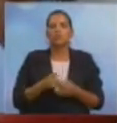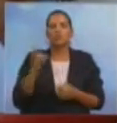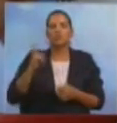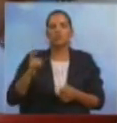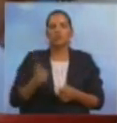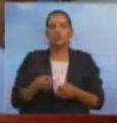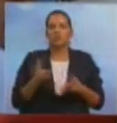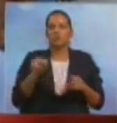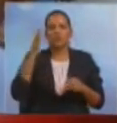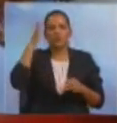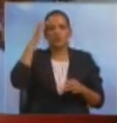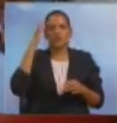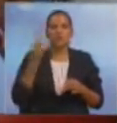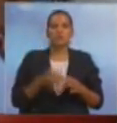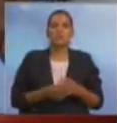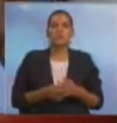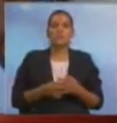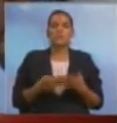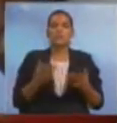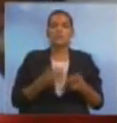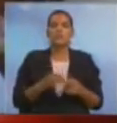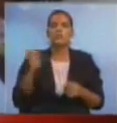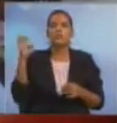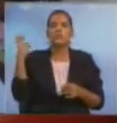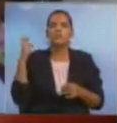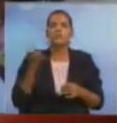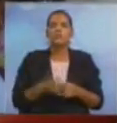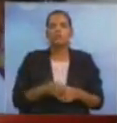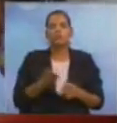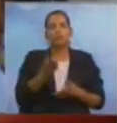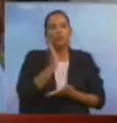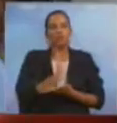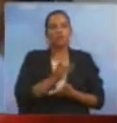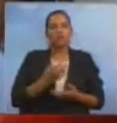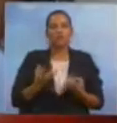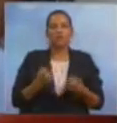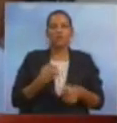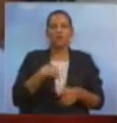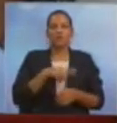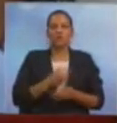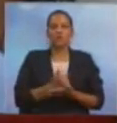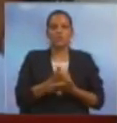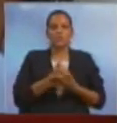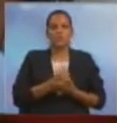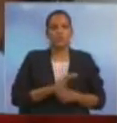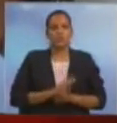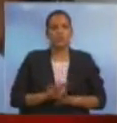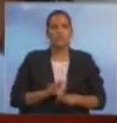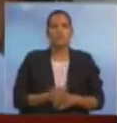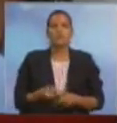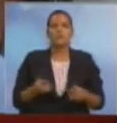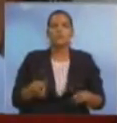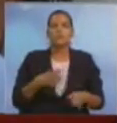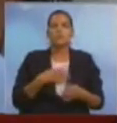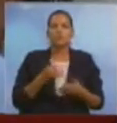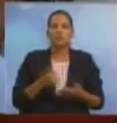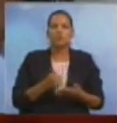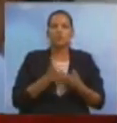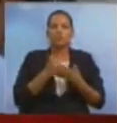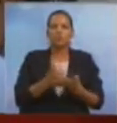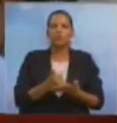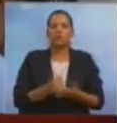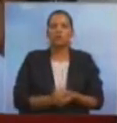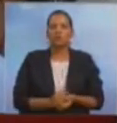¿no? Porque todavía no conocemos la intensidad. Ojalá Dios quiera que esto pare ahí nomás, pero estamos prestos a